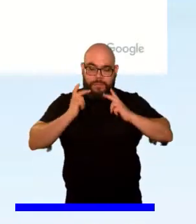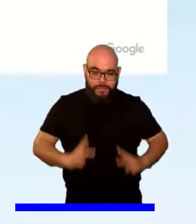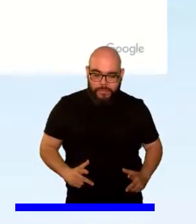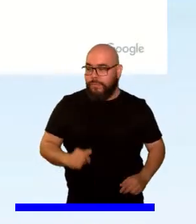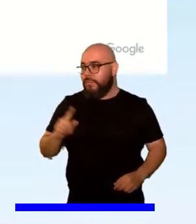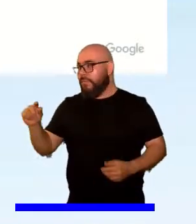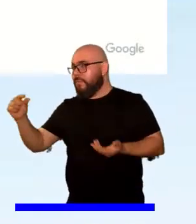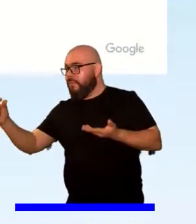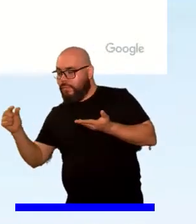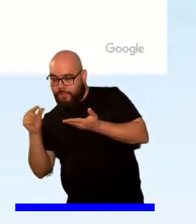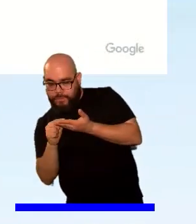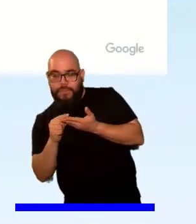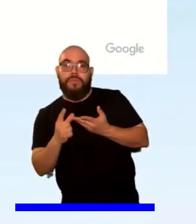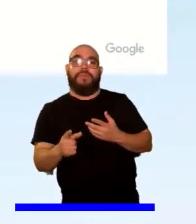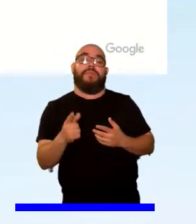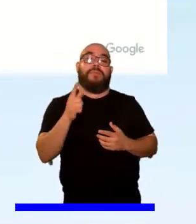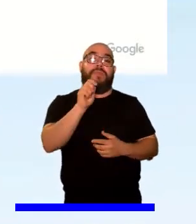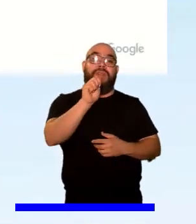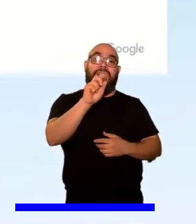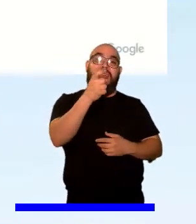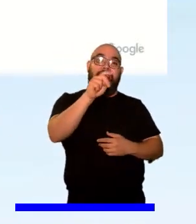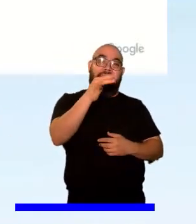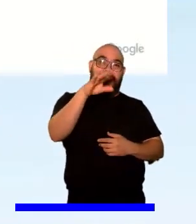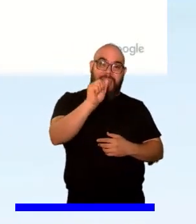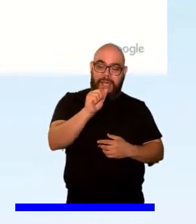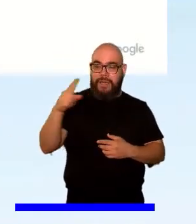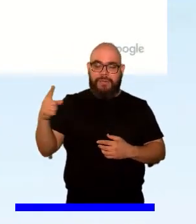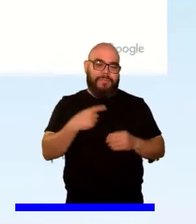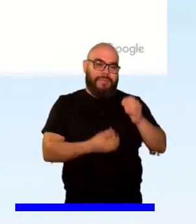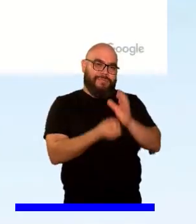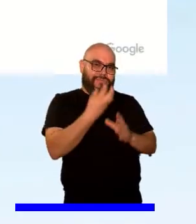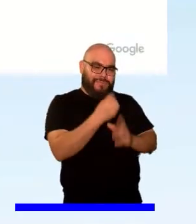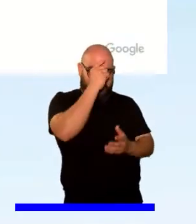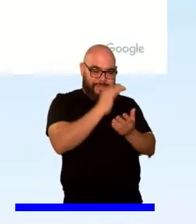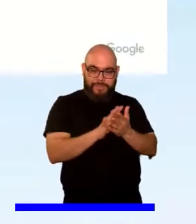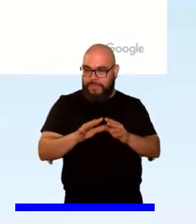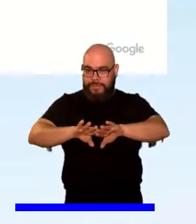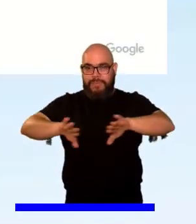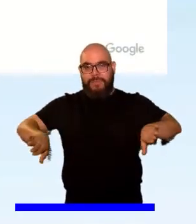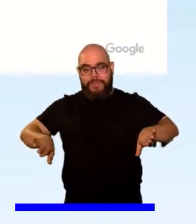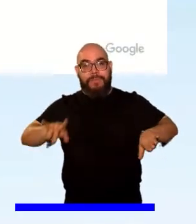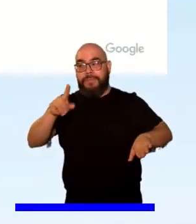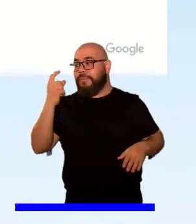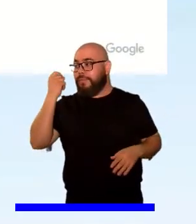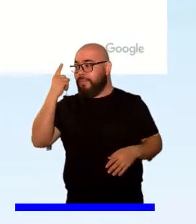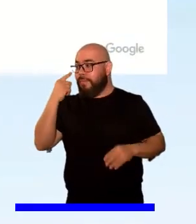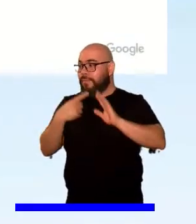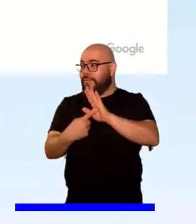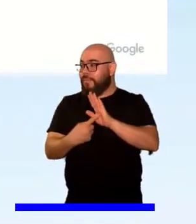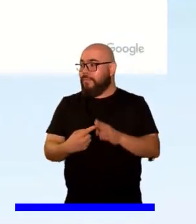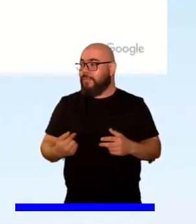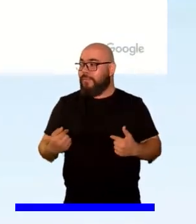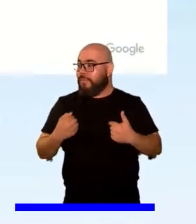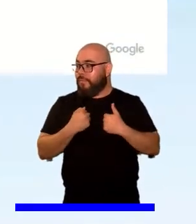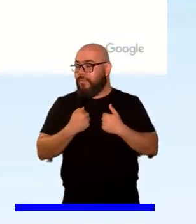de la IA agéntica con la IA generativa tradicional. La primera forma en la que lo podemos entender es con esto, en lo que